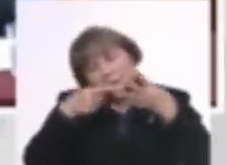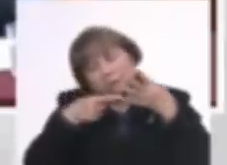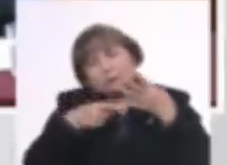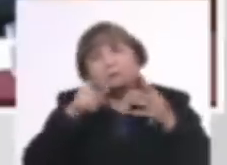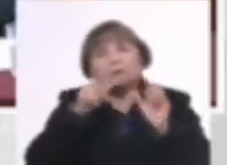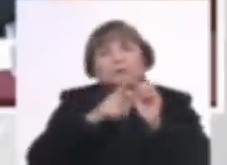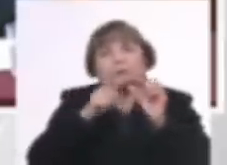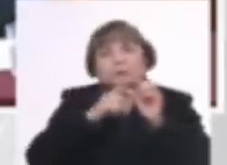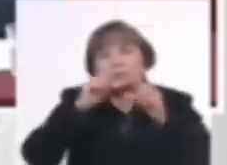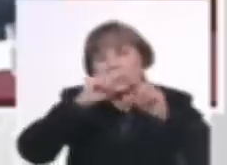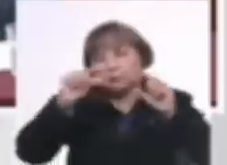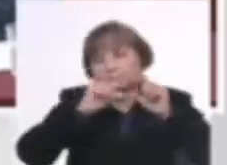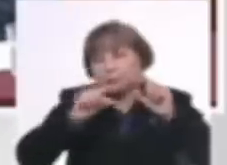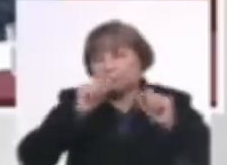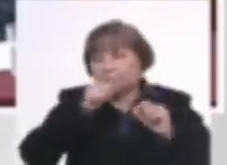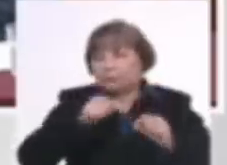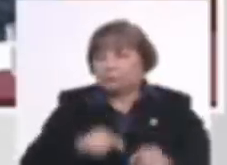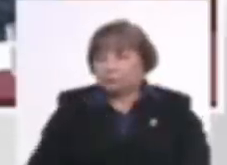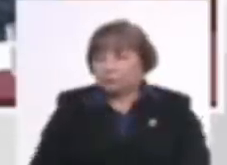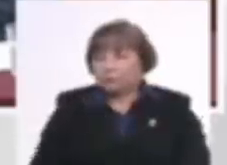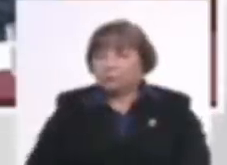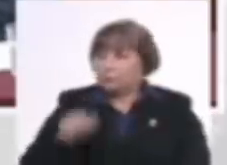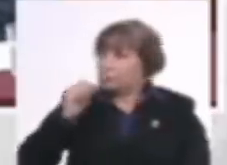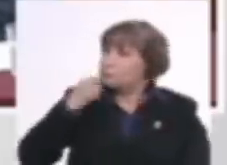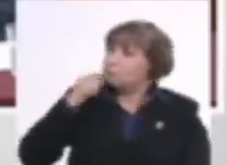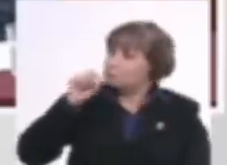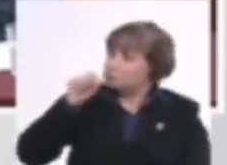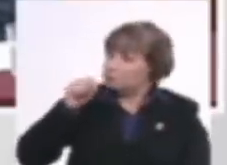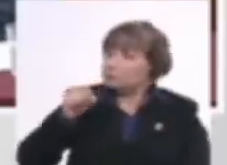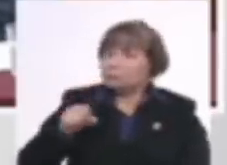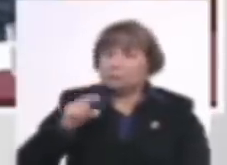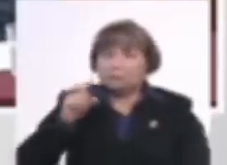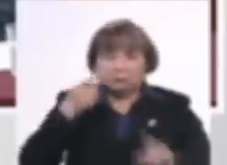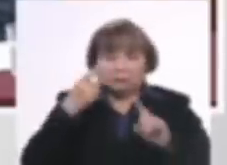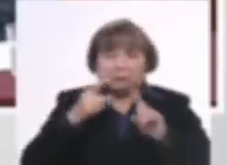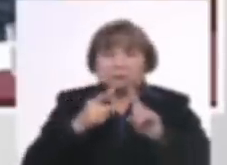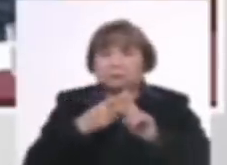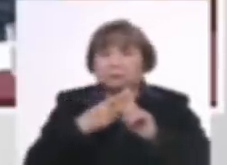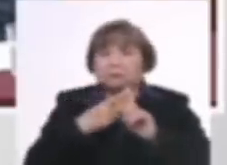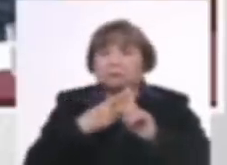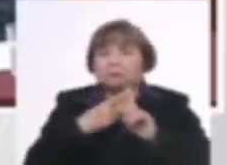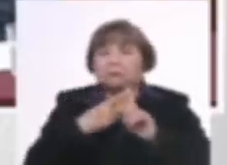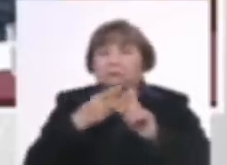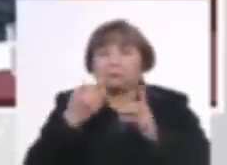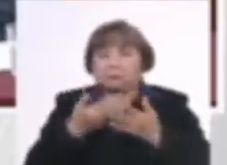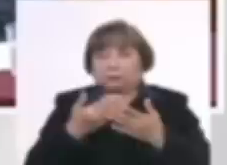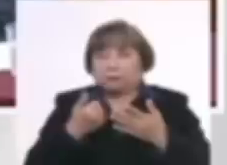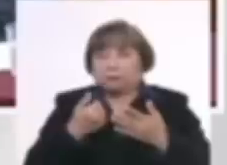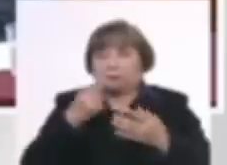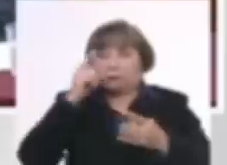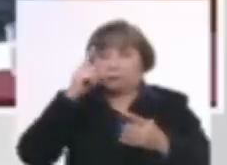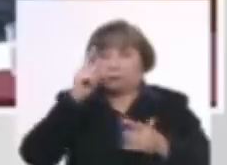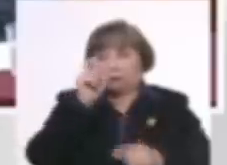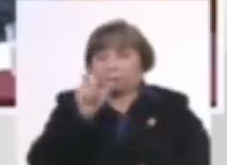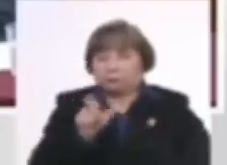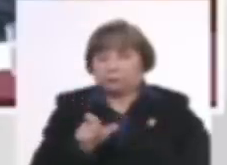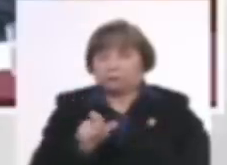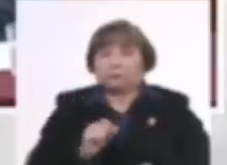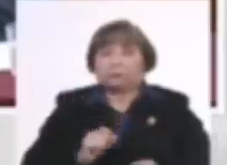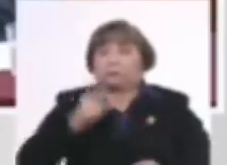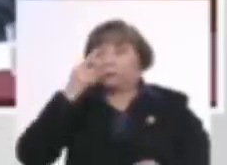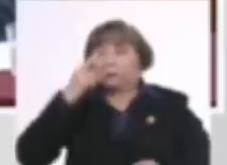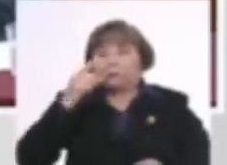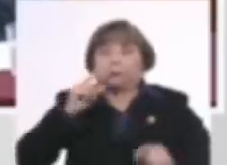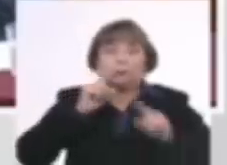de estas frases vertidas por usted. Sí. En primer lugar, antes de que una persona o